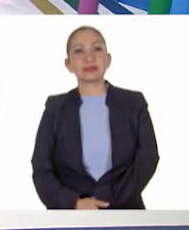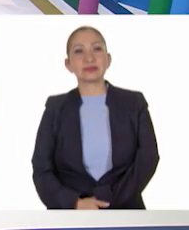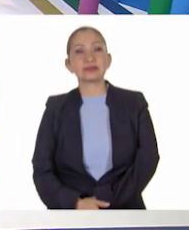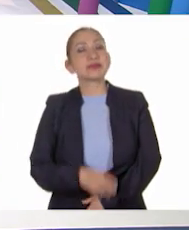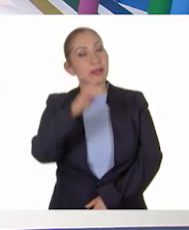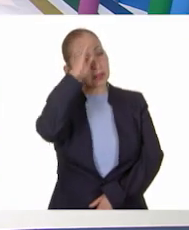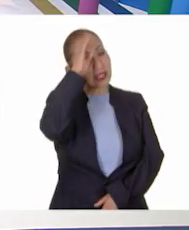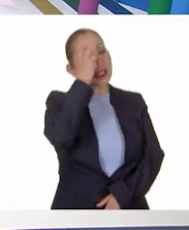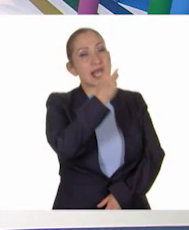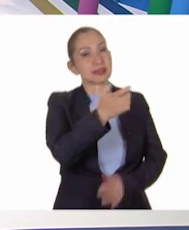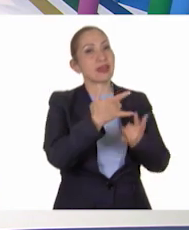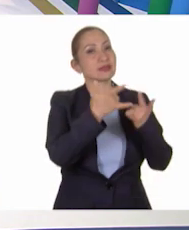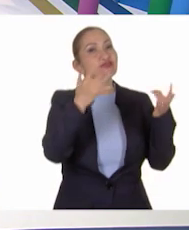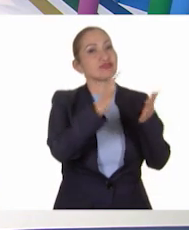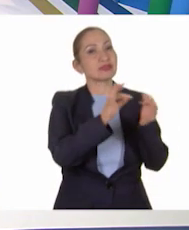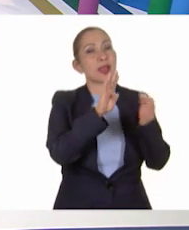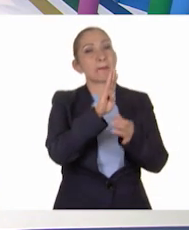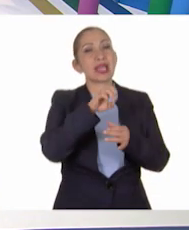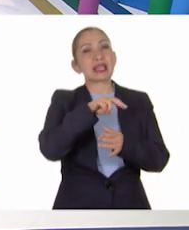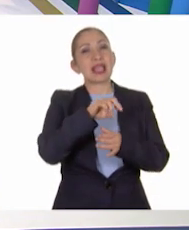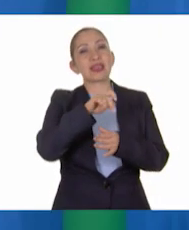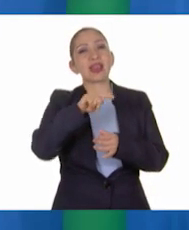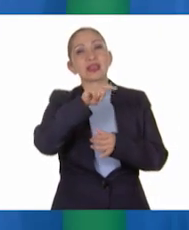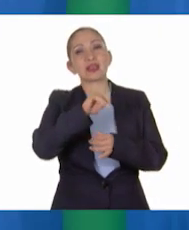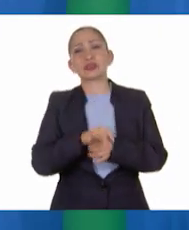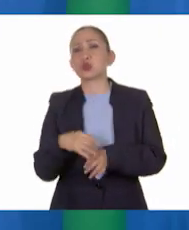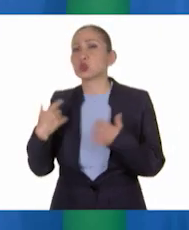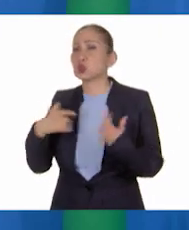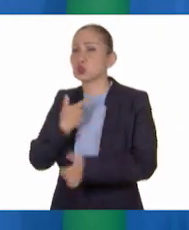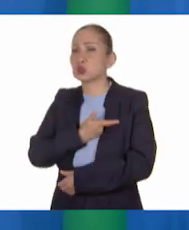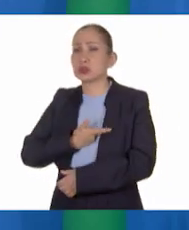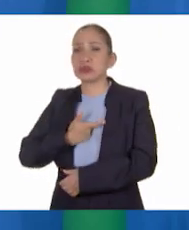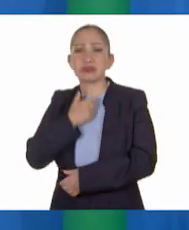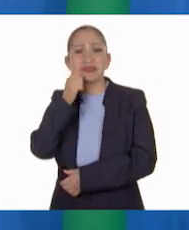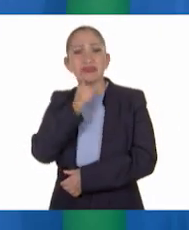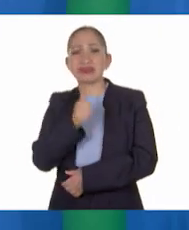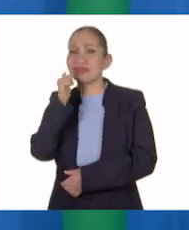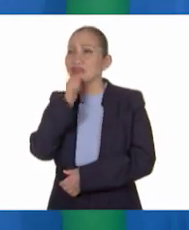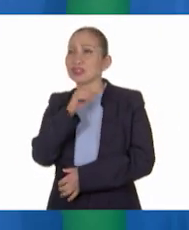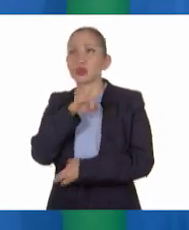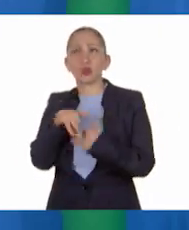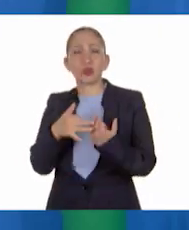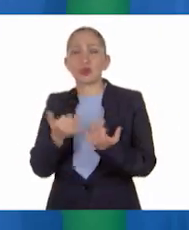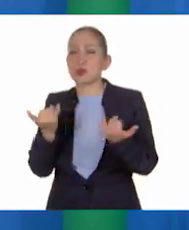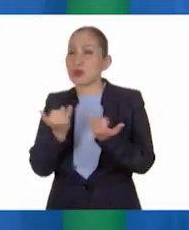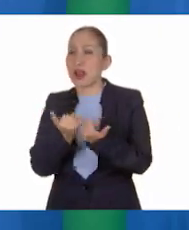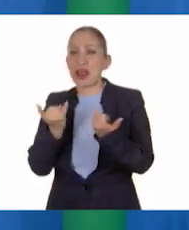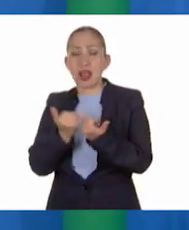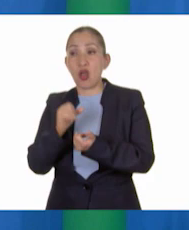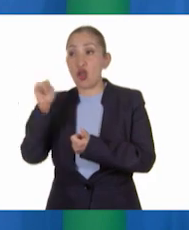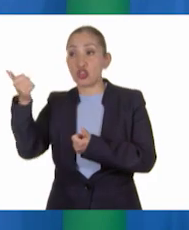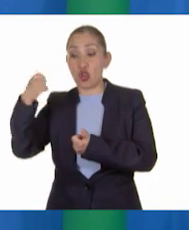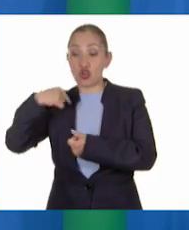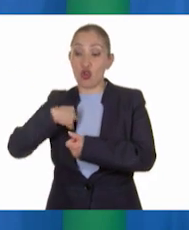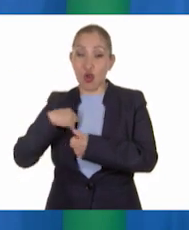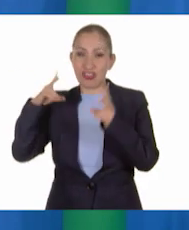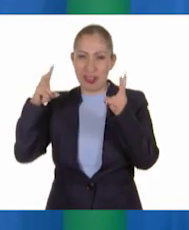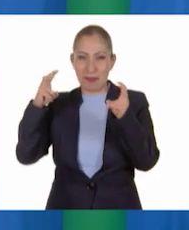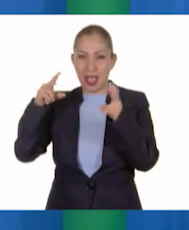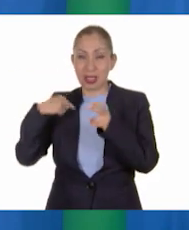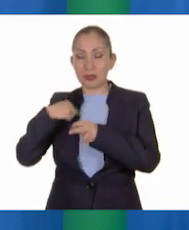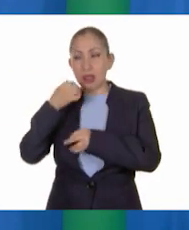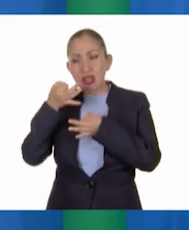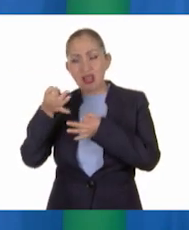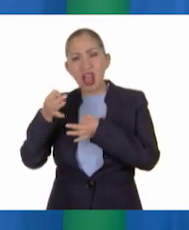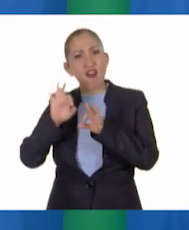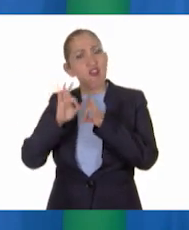¿Qué te pareció este cuento de Benedetti Mario? Me encantó como todos, Gaby. Igual que en El otro yo, me llama mucho la